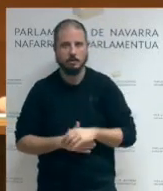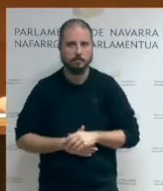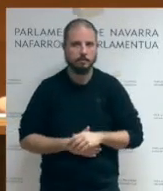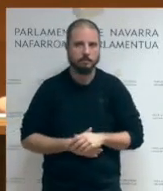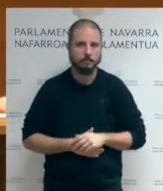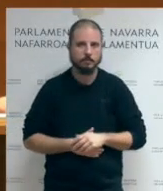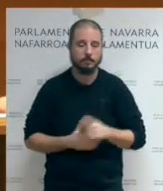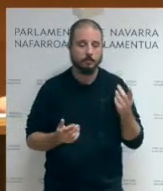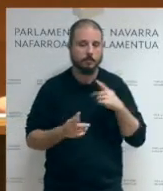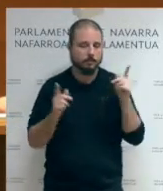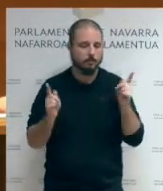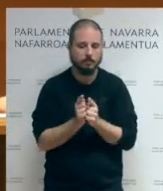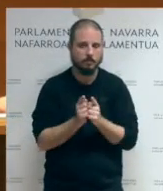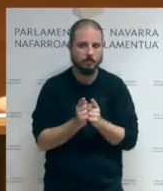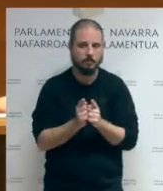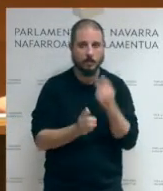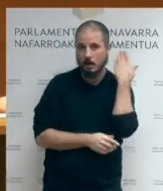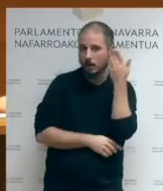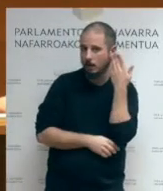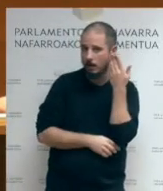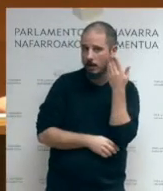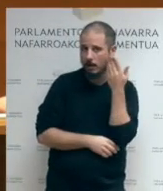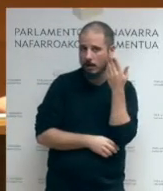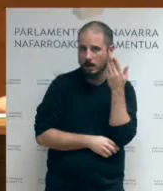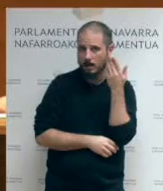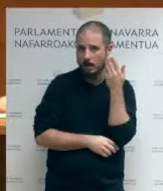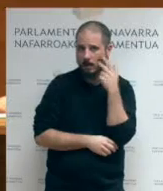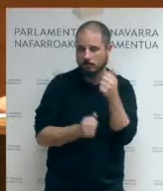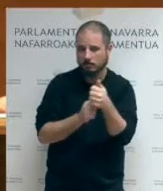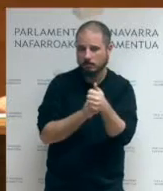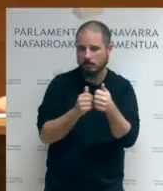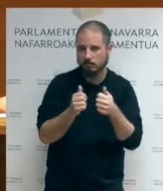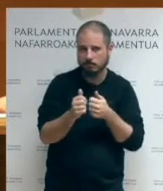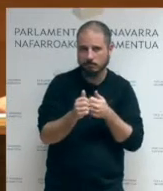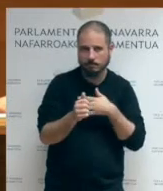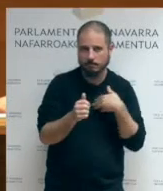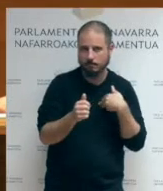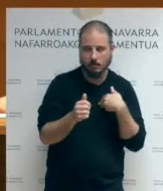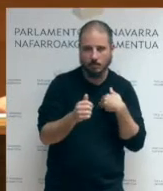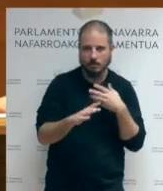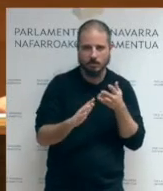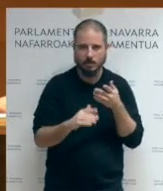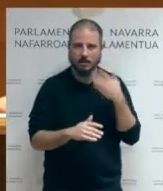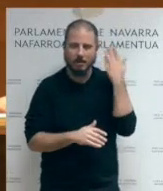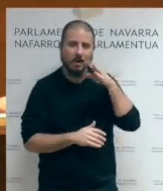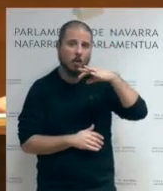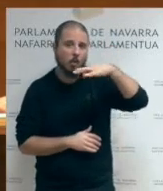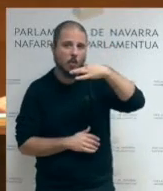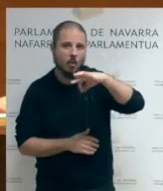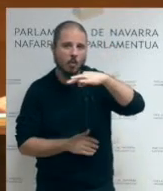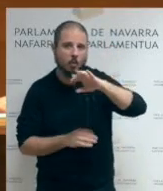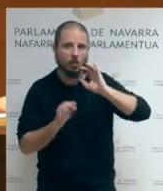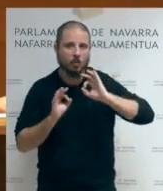palabras, no es que Navarra no queramos que se quede atrás, señora Asiain, es que Navarra es única. Navarra tiene su